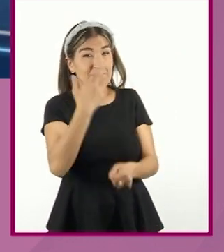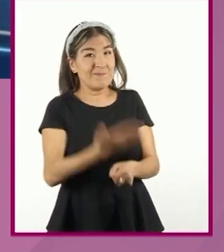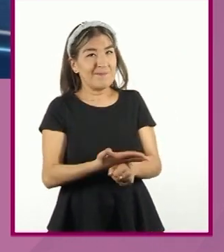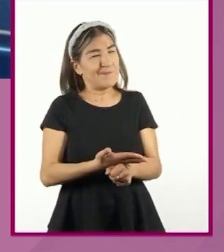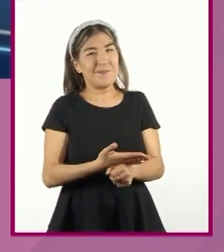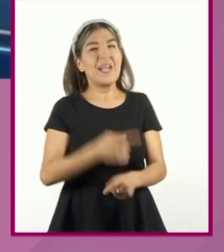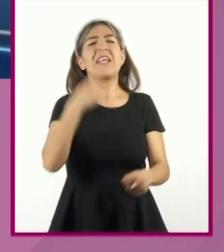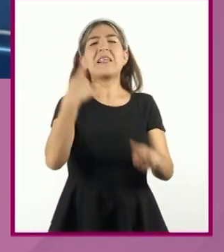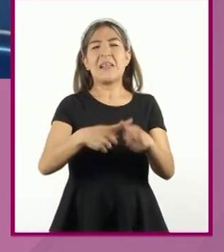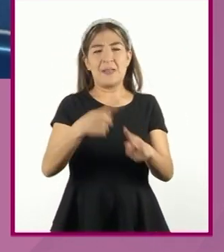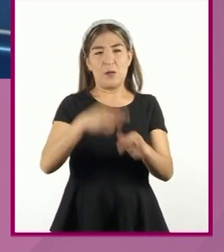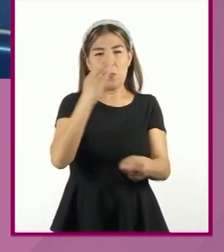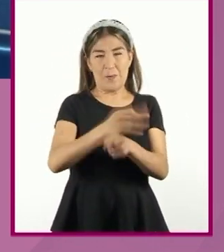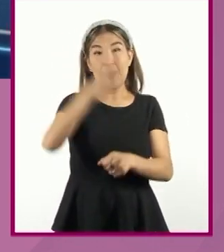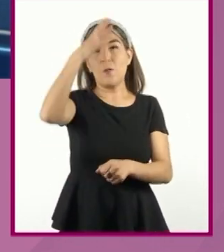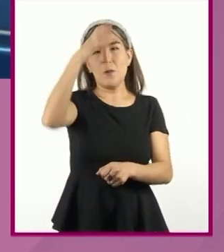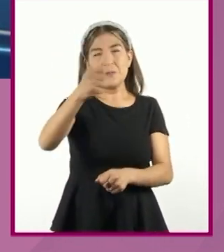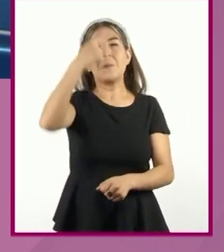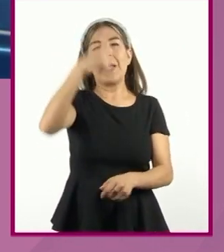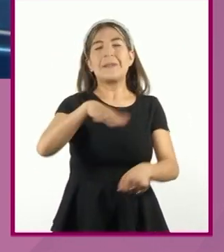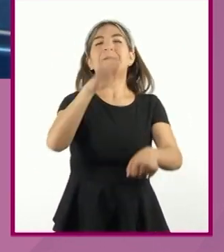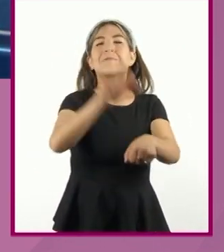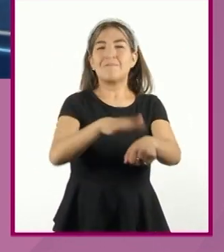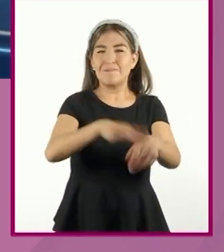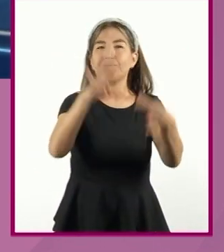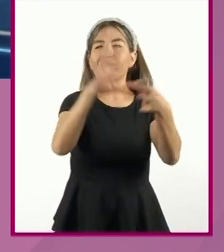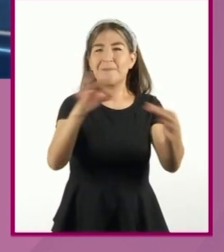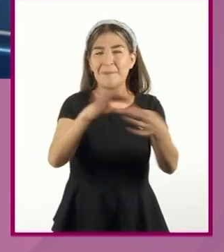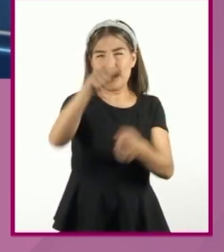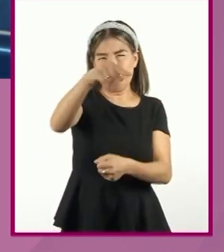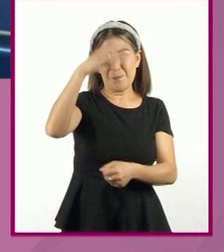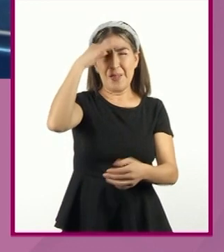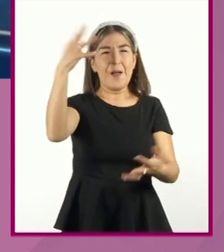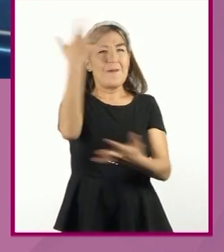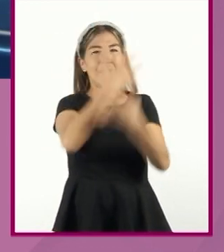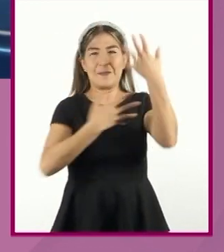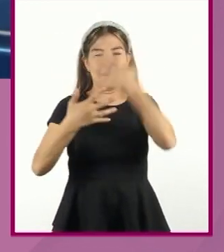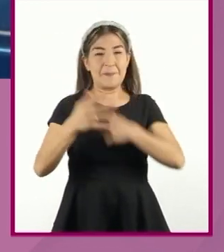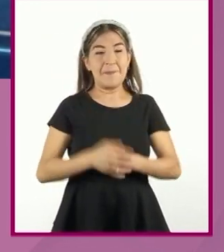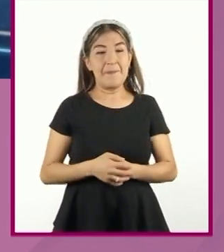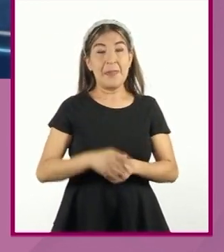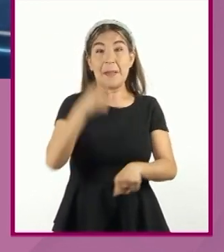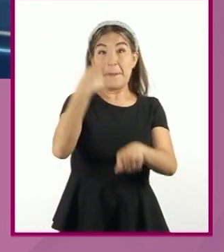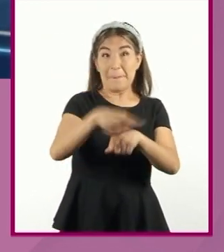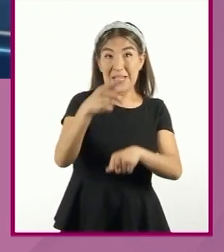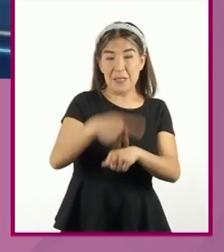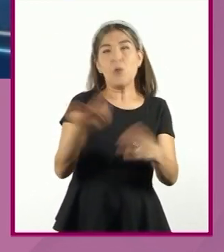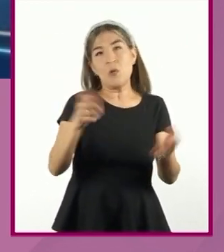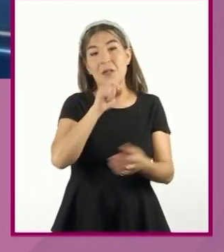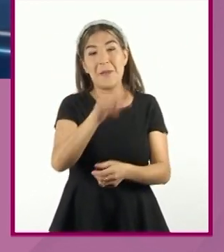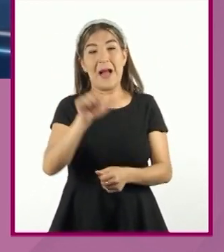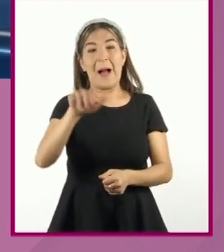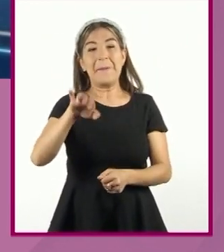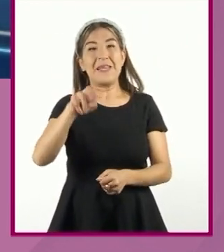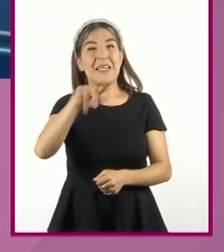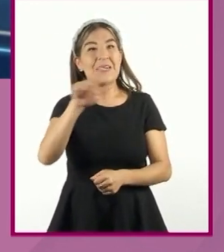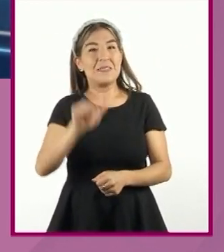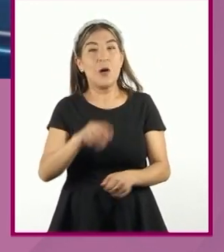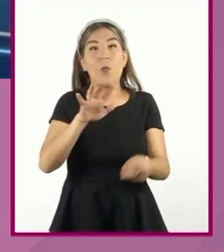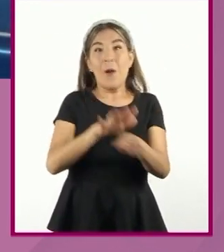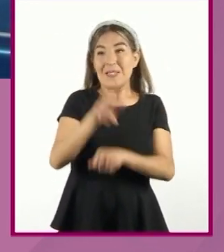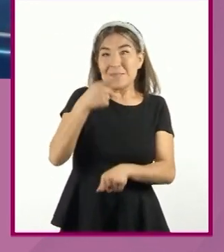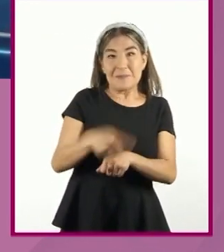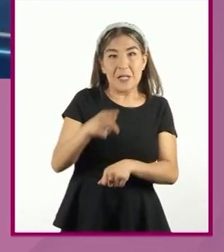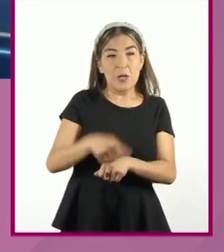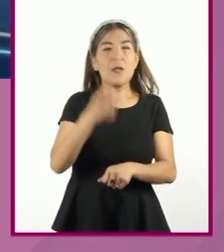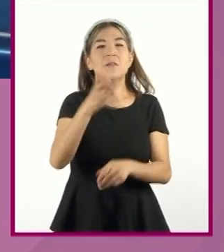Los siguientes conceptos permiten aclarar tal confusión. Peligro o amenaza es la probabilidad de que un fenómeno impacte